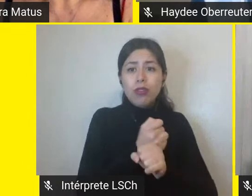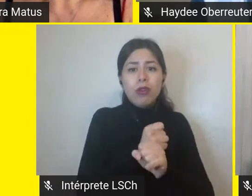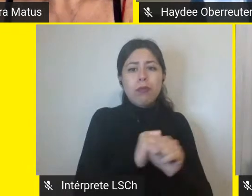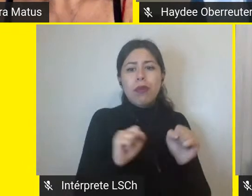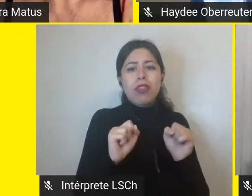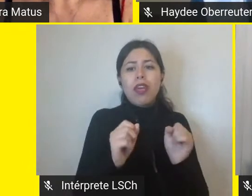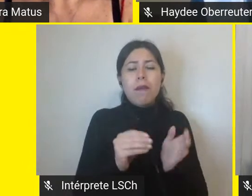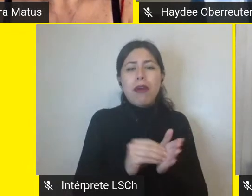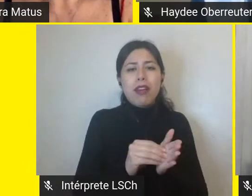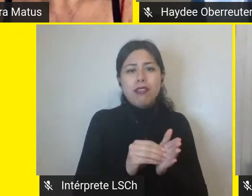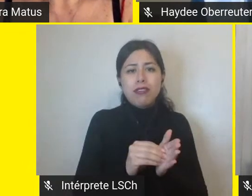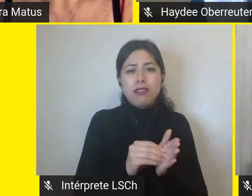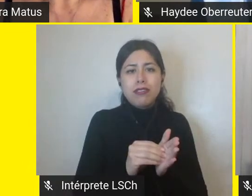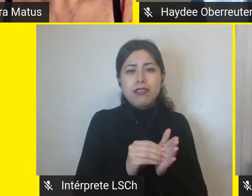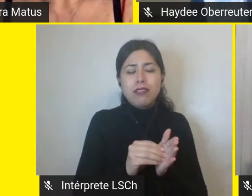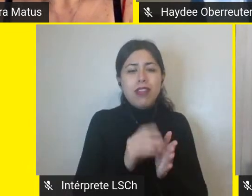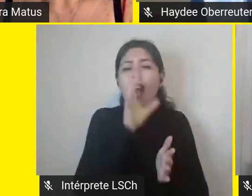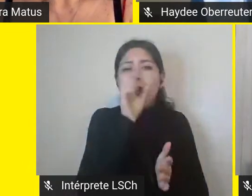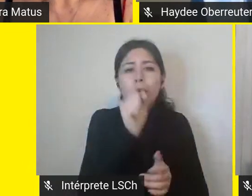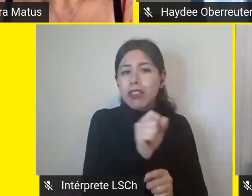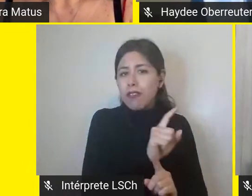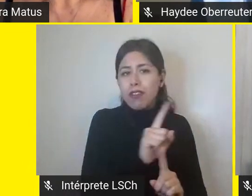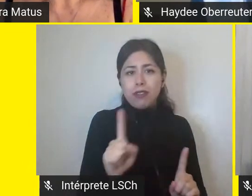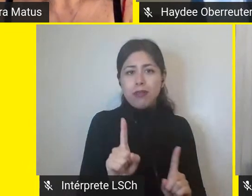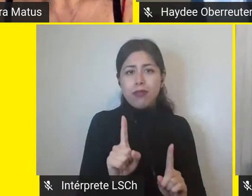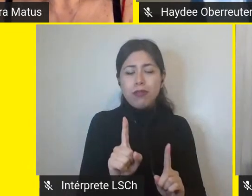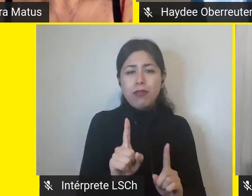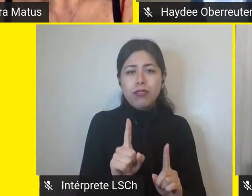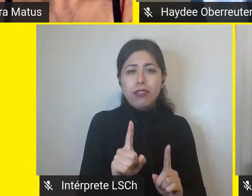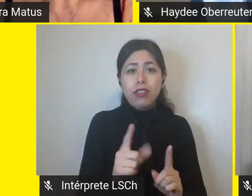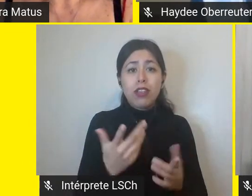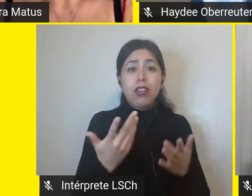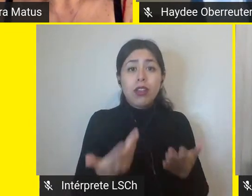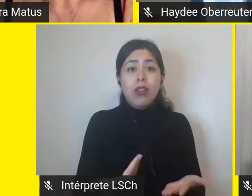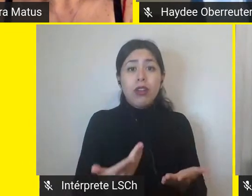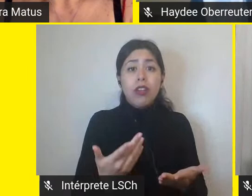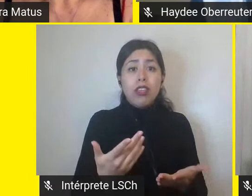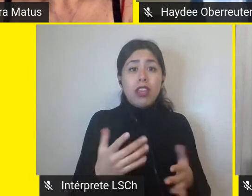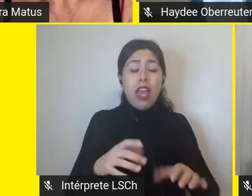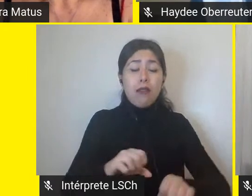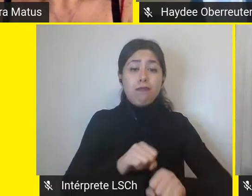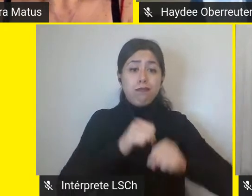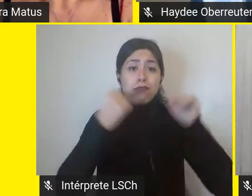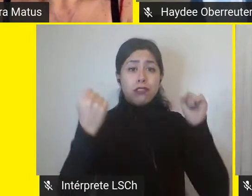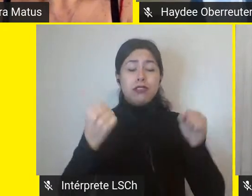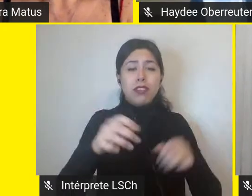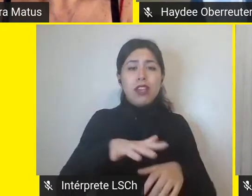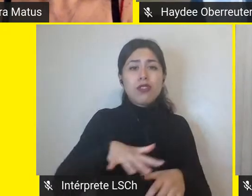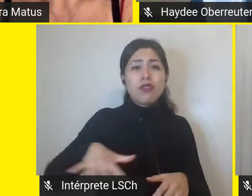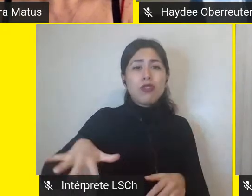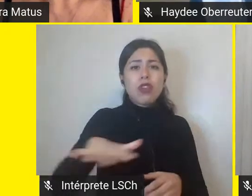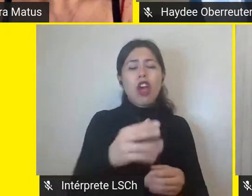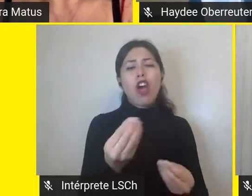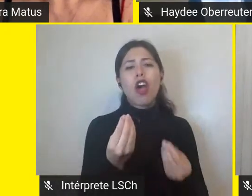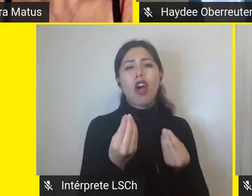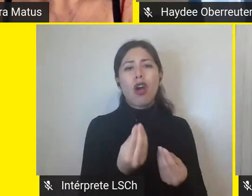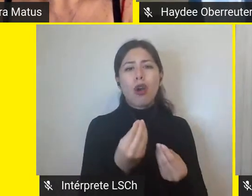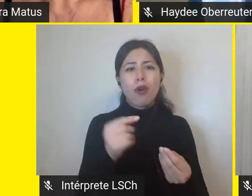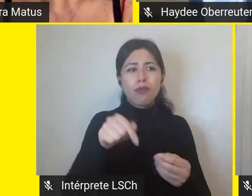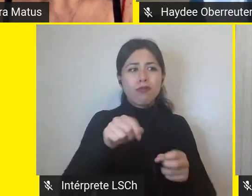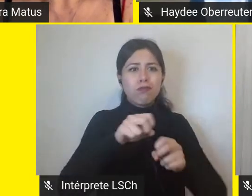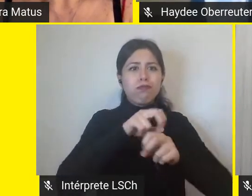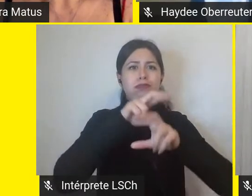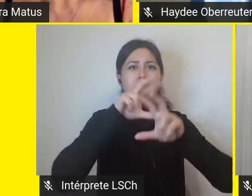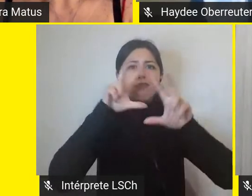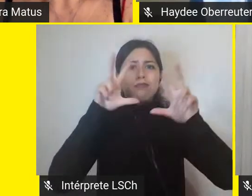no podía dar más. Entonces, en el periodo del estallido social, obviamente este despertar de